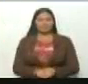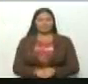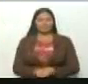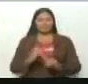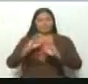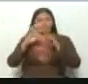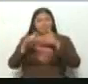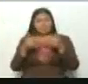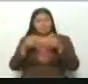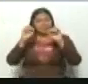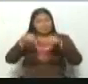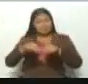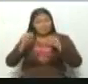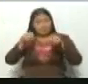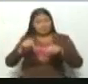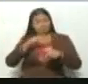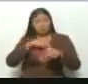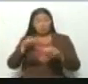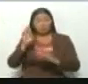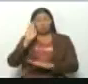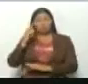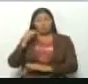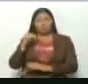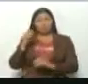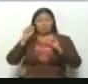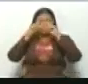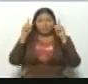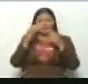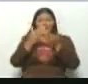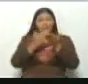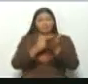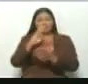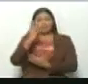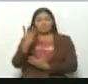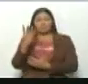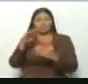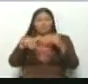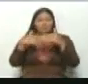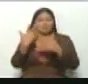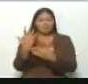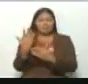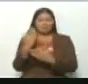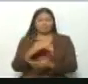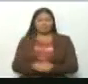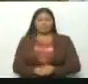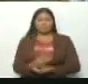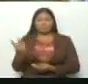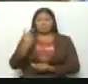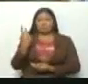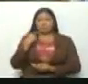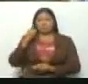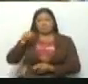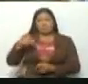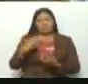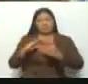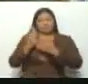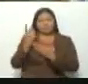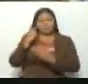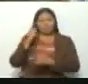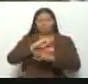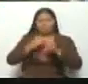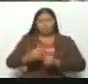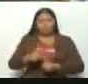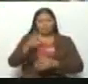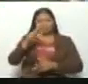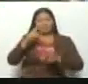Así, nos acaba de confesar ahorita que se despierta antes de las 4 de la mañana. Ah, ya somos dos entonces. Así es. Sí, yo creo que se